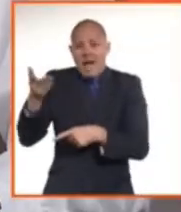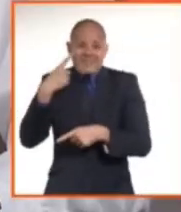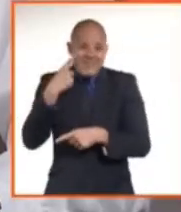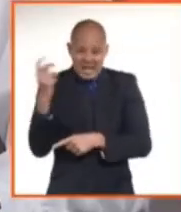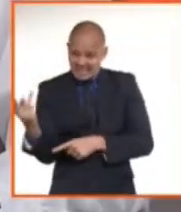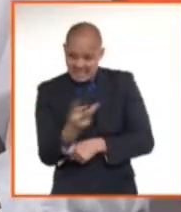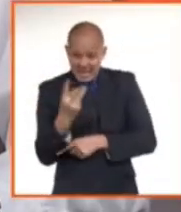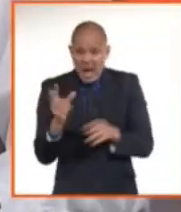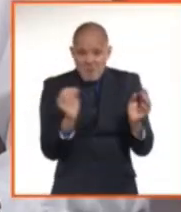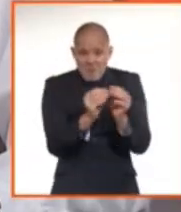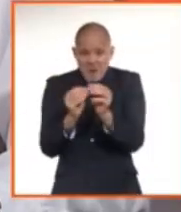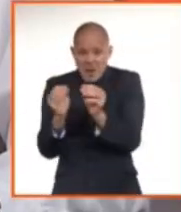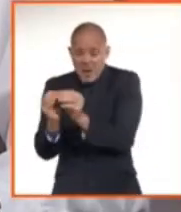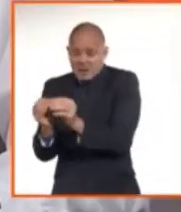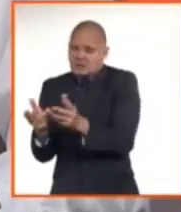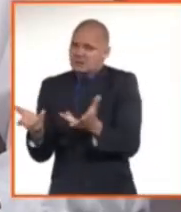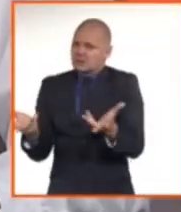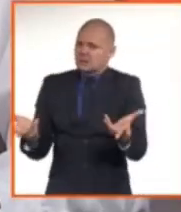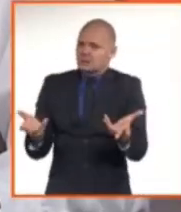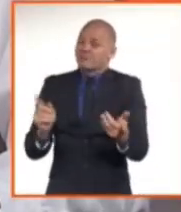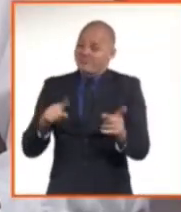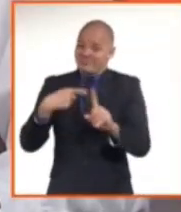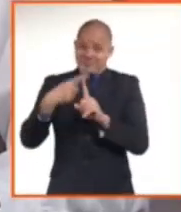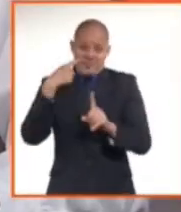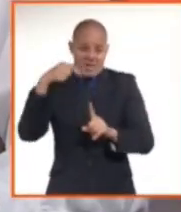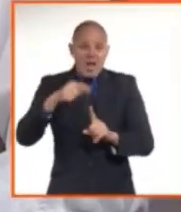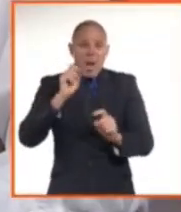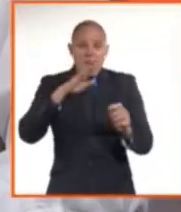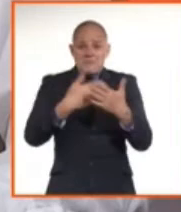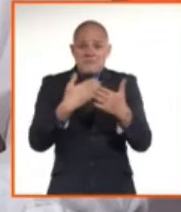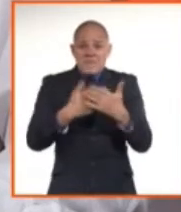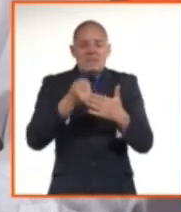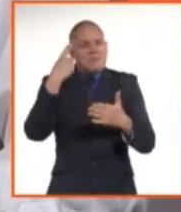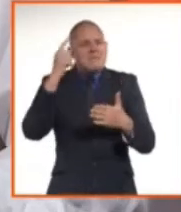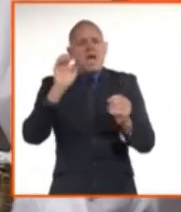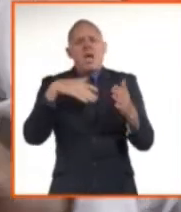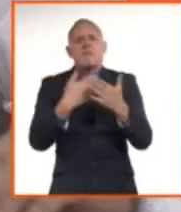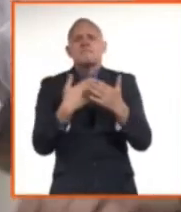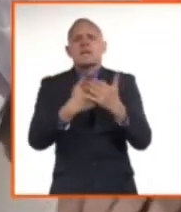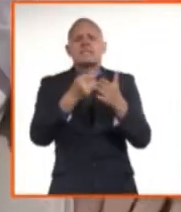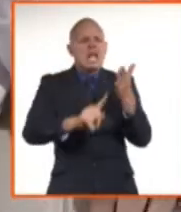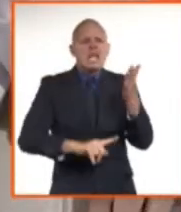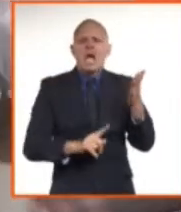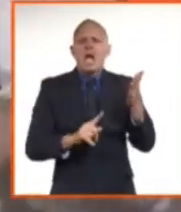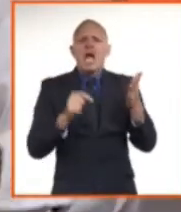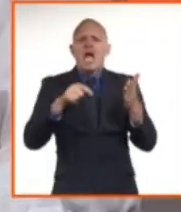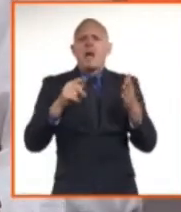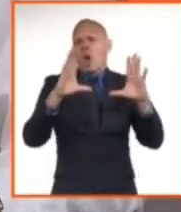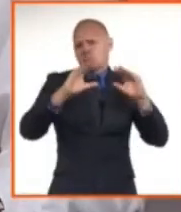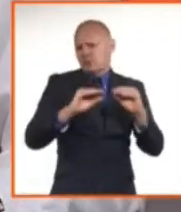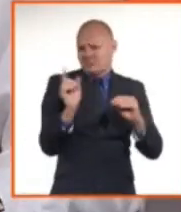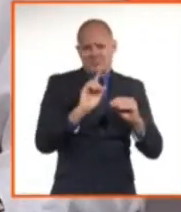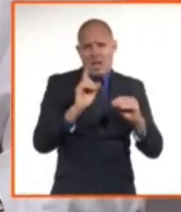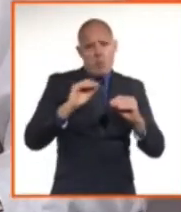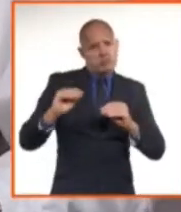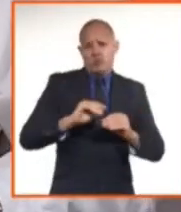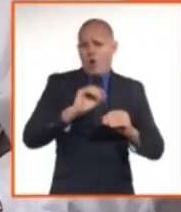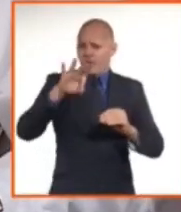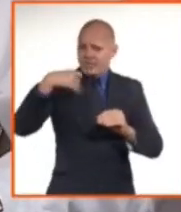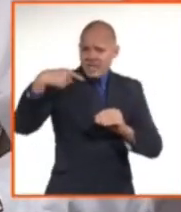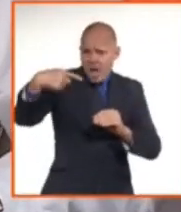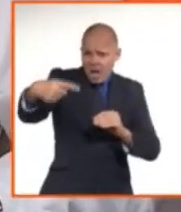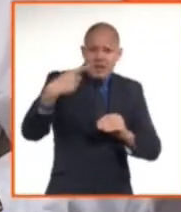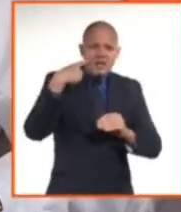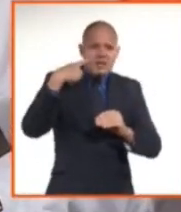industria que funciona las 24 horas del día y todo el año. Es una industria que realmente es una industria de producción continua. El